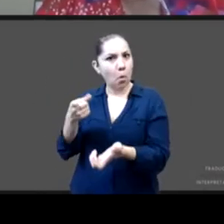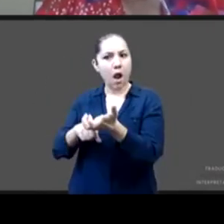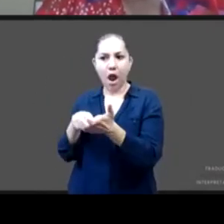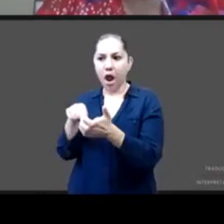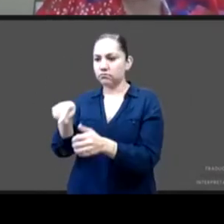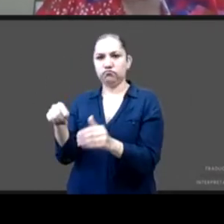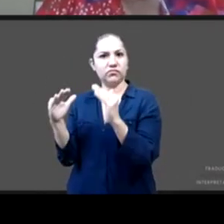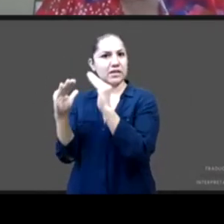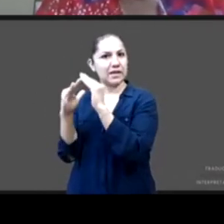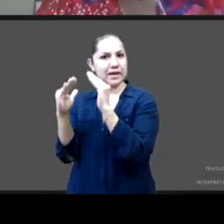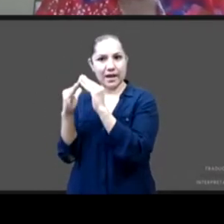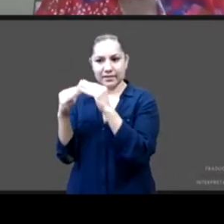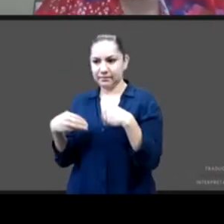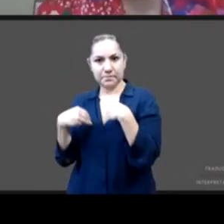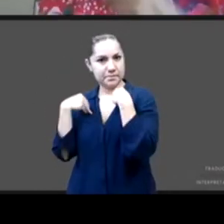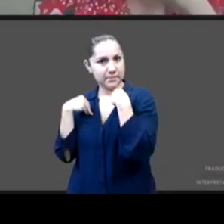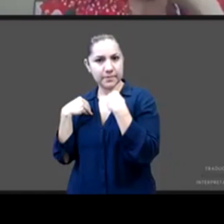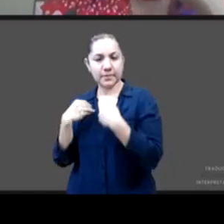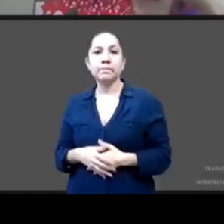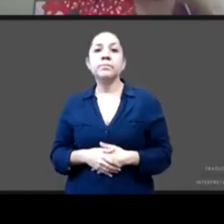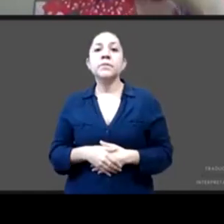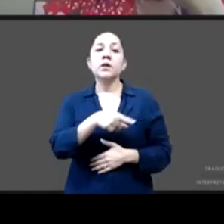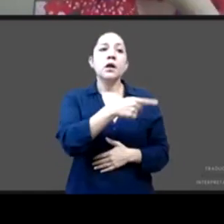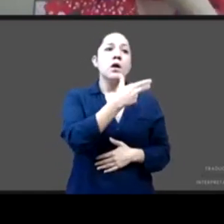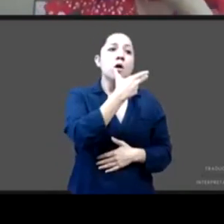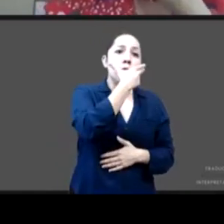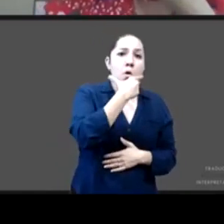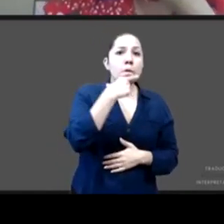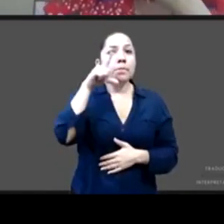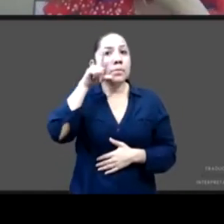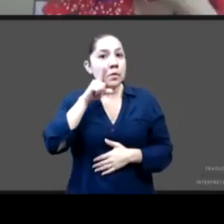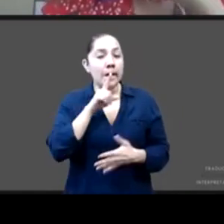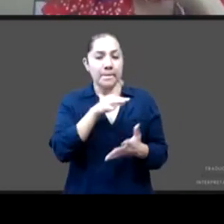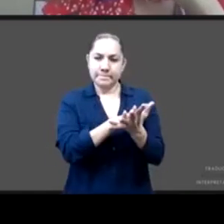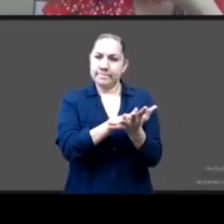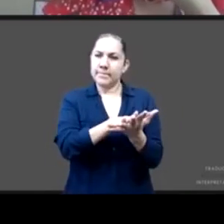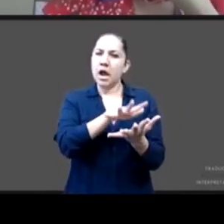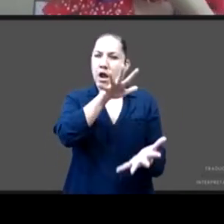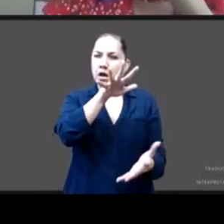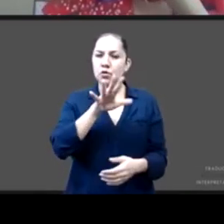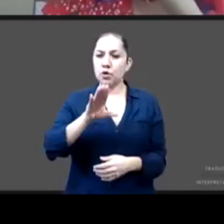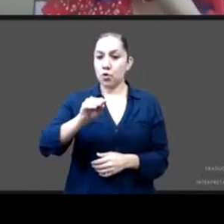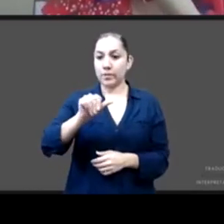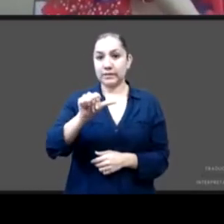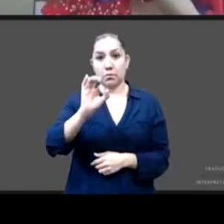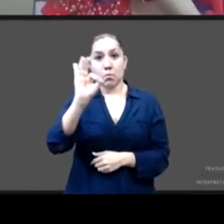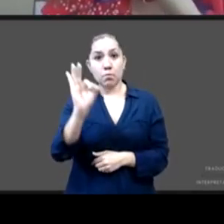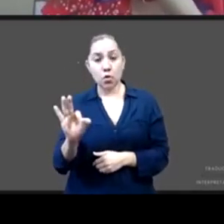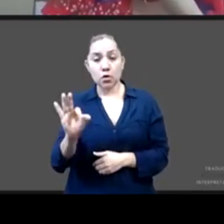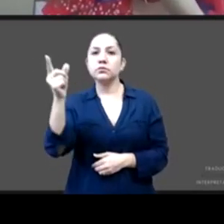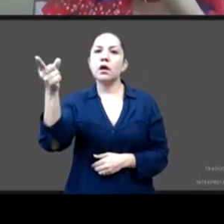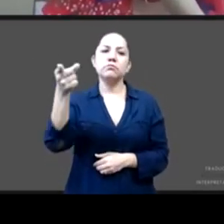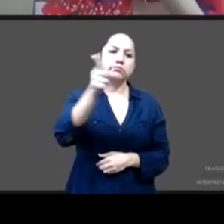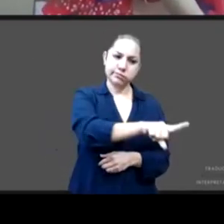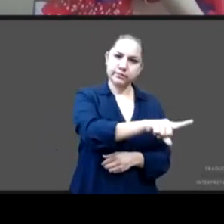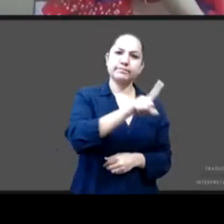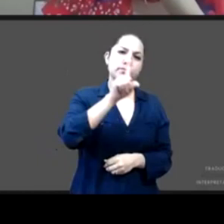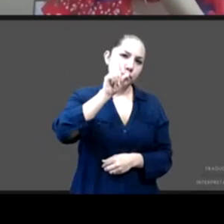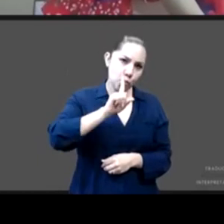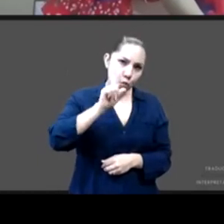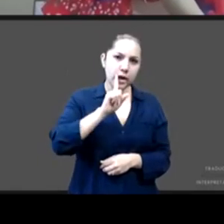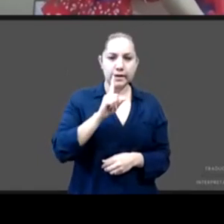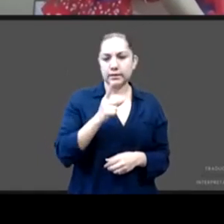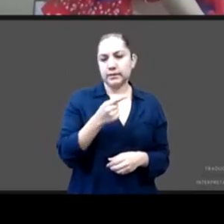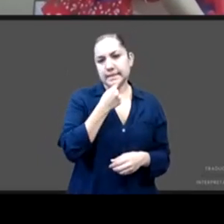sexual infantil, 96% de los casos es contra niñas y chicas adolescentes. Hay tres factores